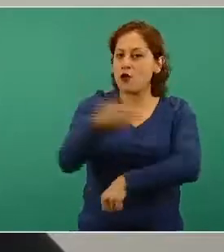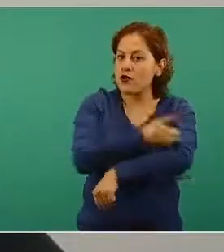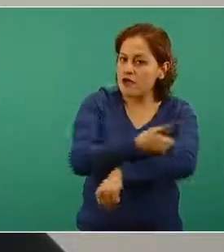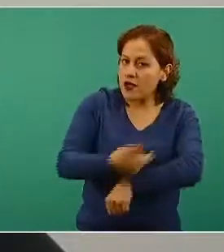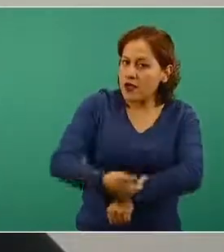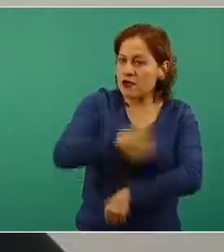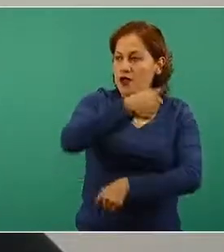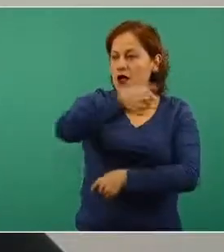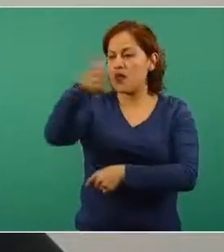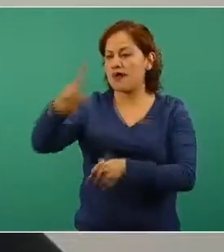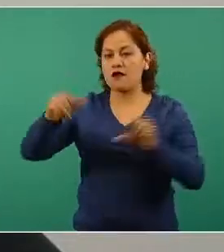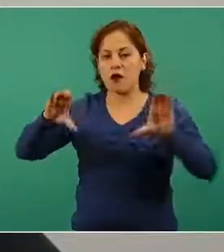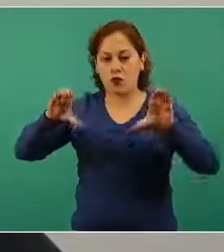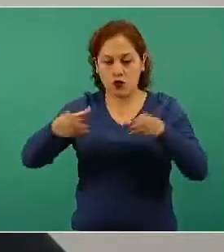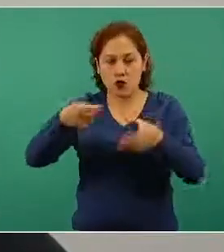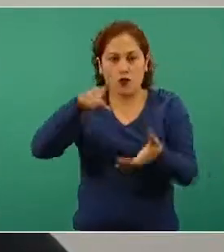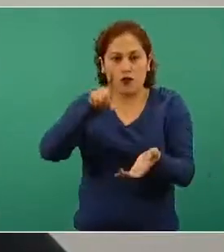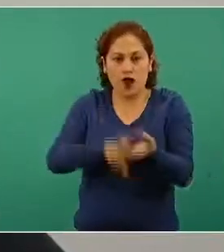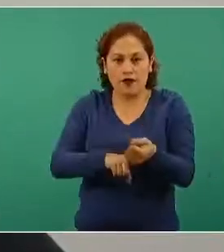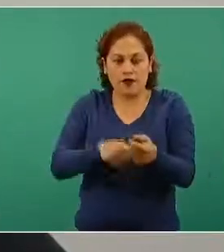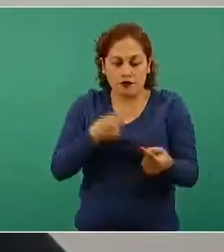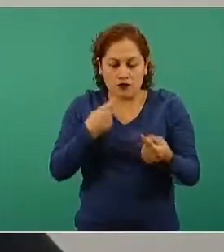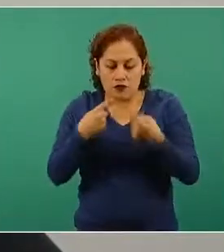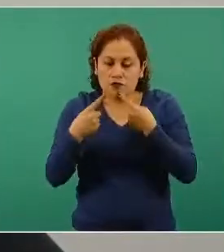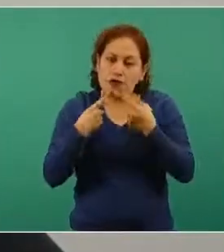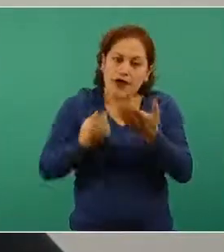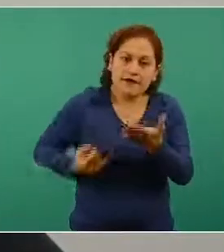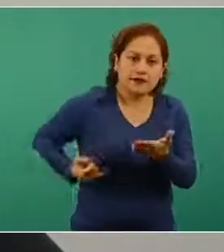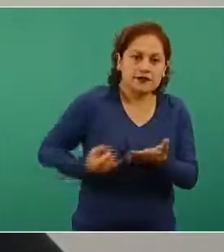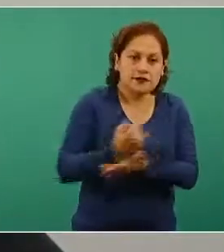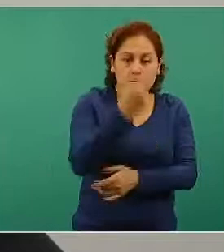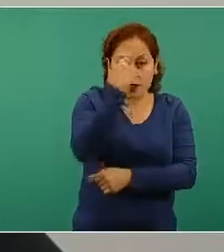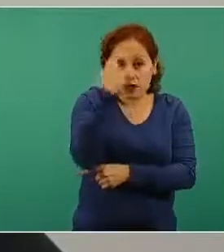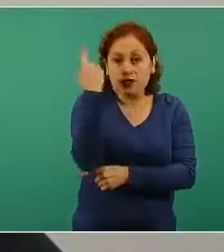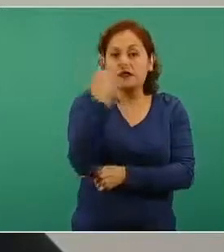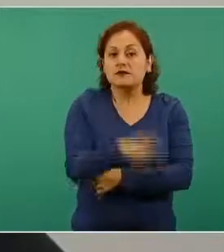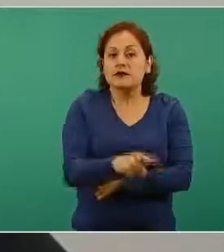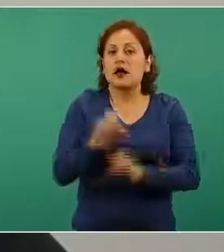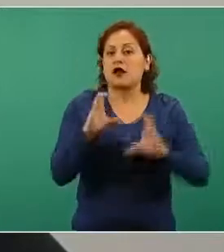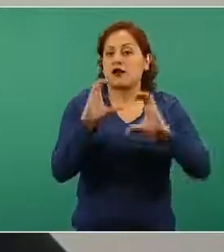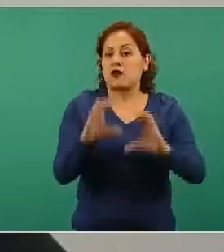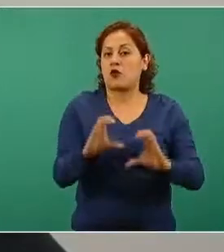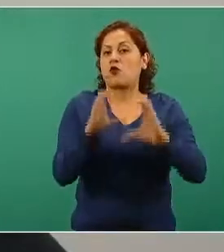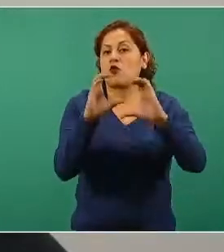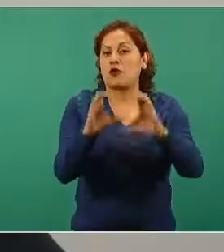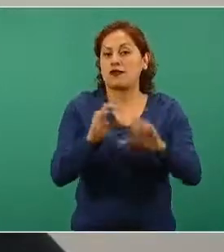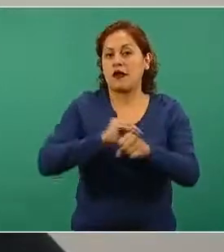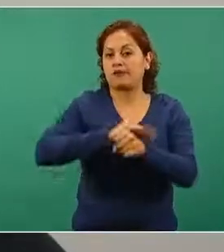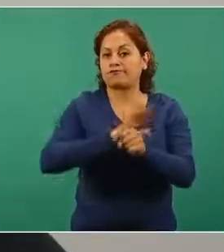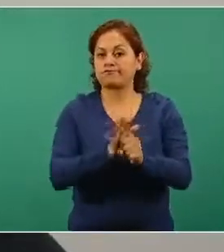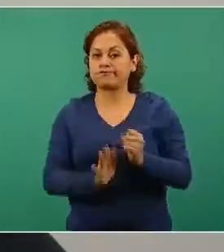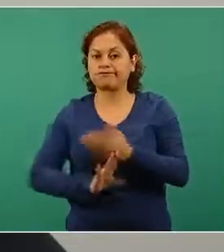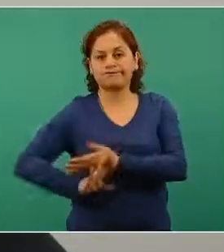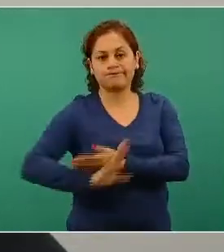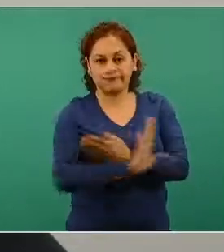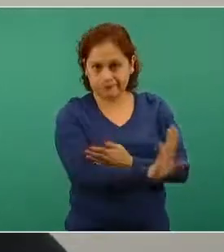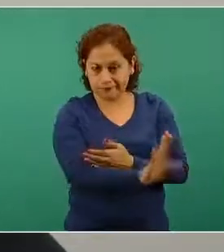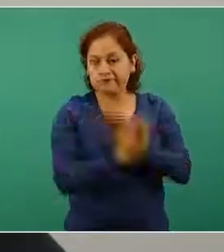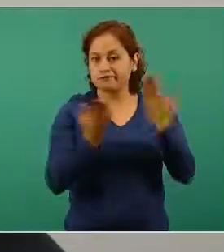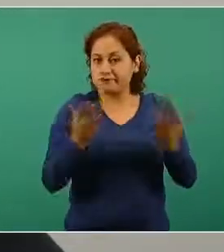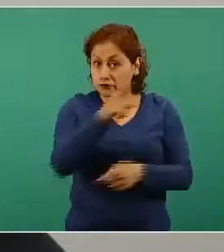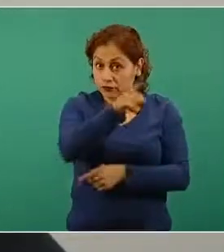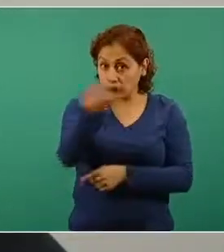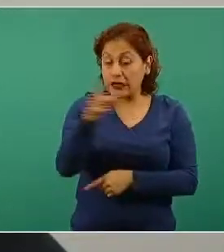podamos estar tomando decisiones para contribuir precisamente al control epidémico. Estemos muy atentos a